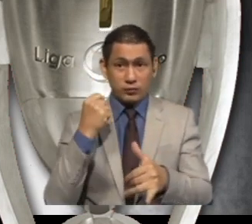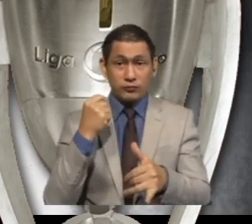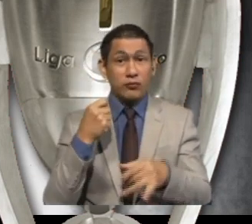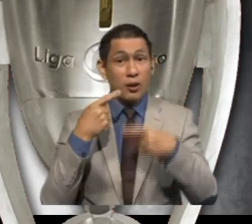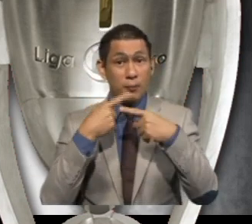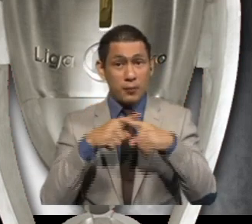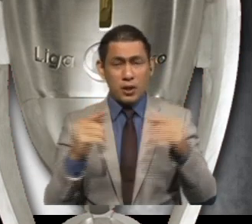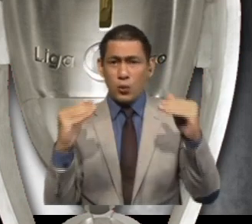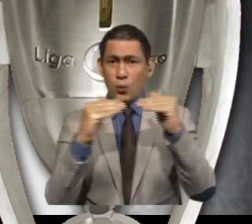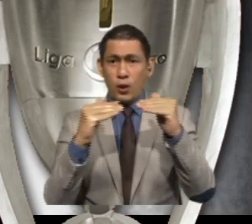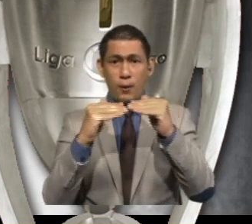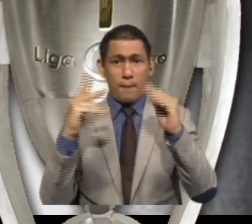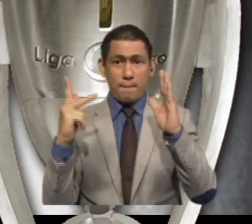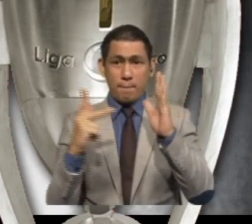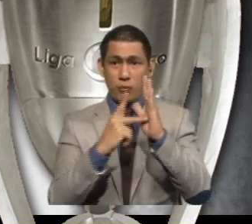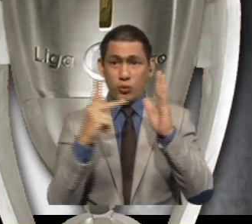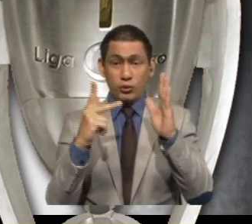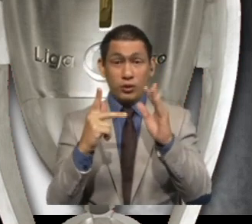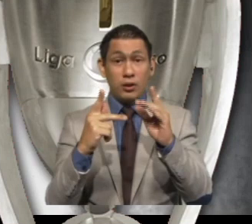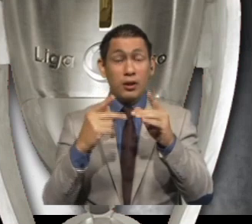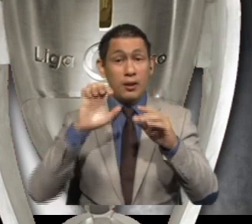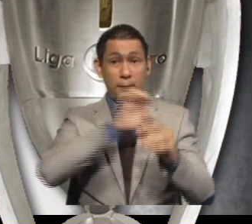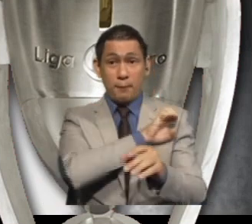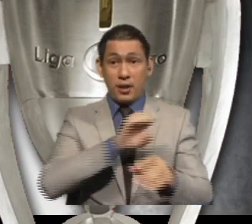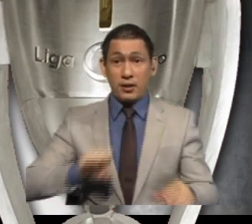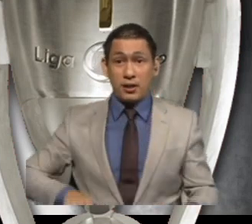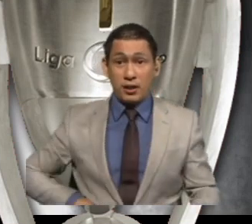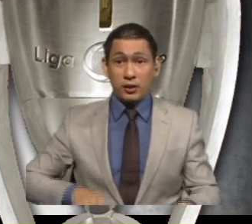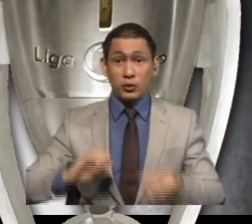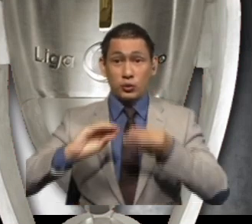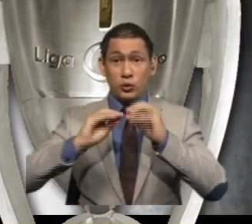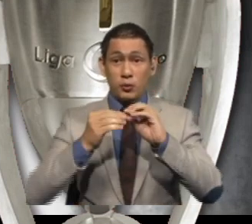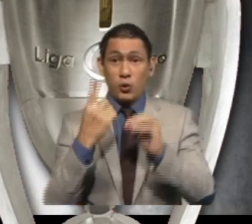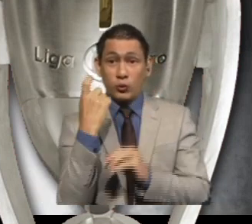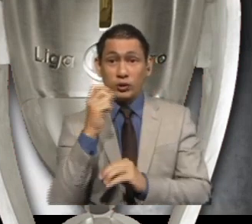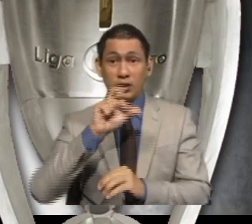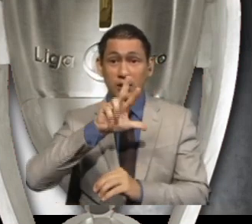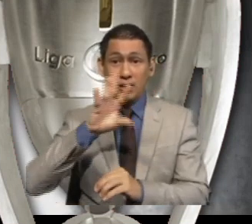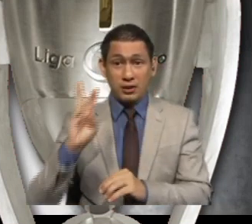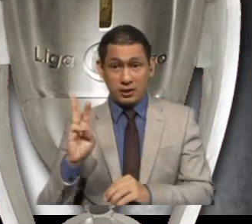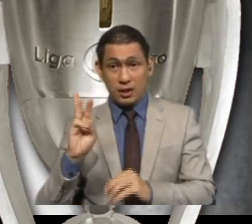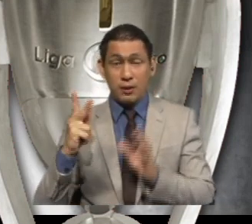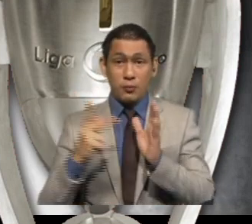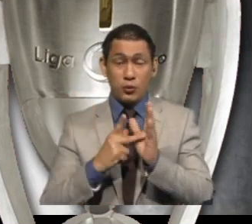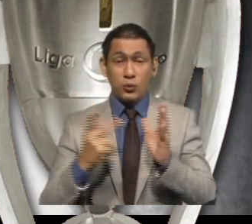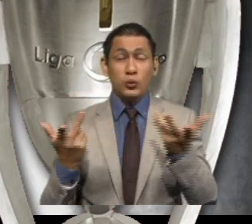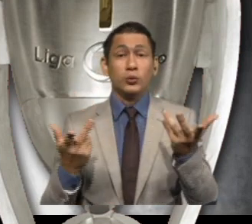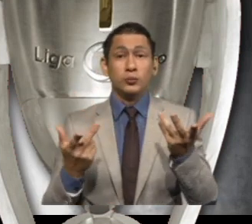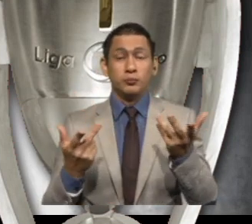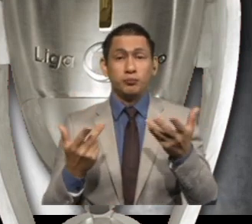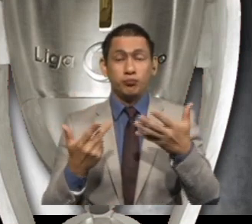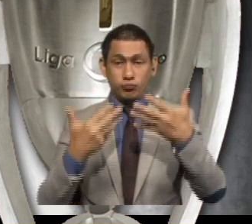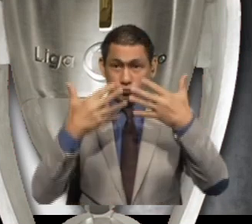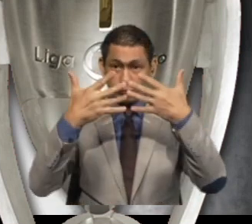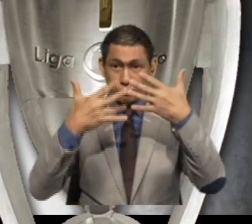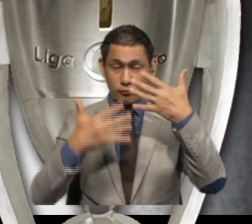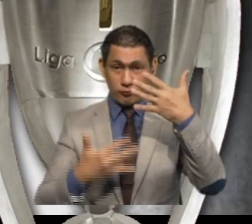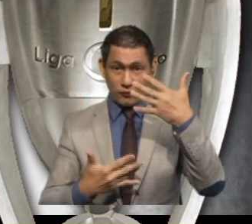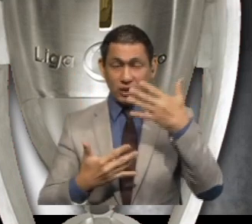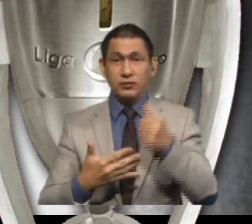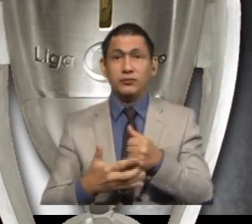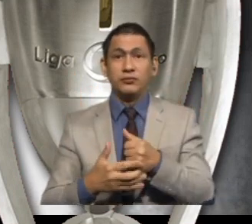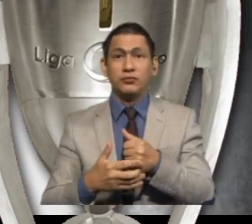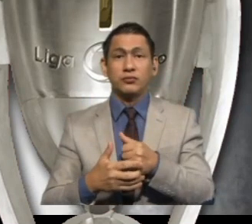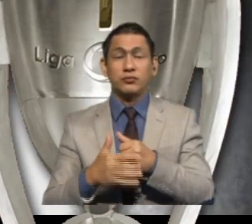diferencia lo perjudicó. Emelec, décimo primero con 36, décimo segundo Muchurruna con 32, décimo